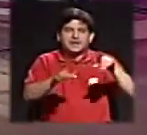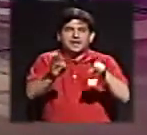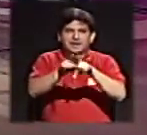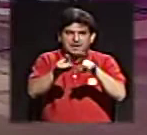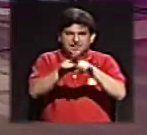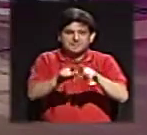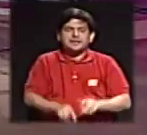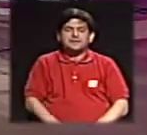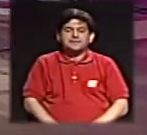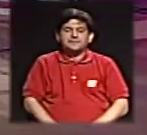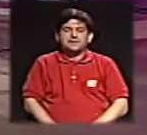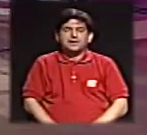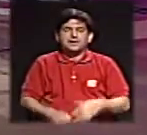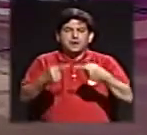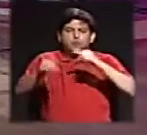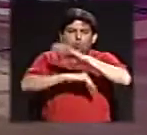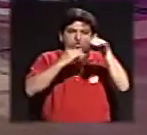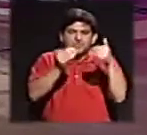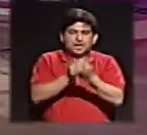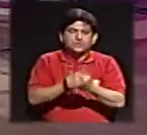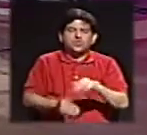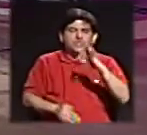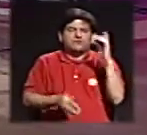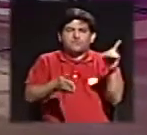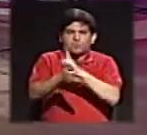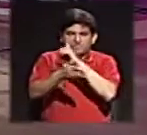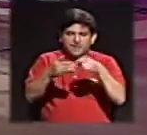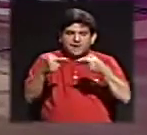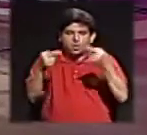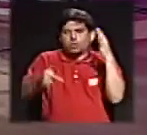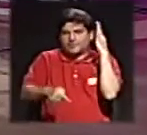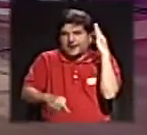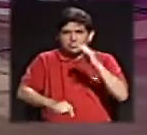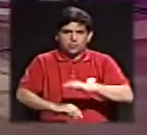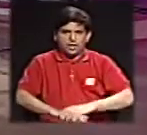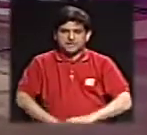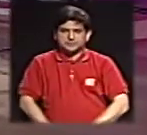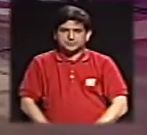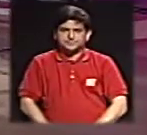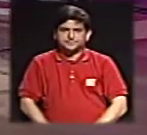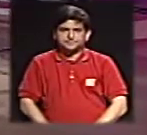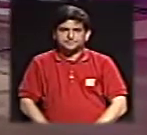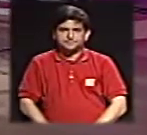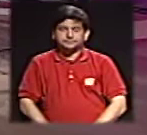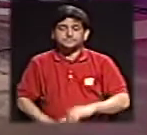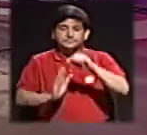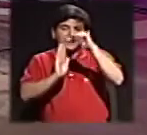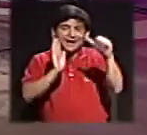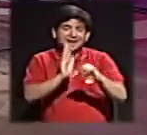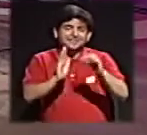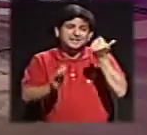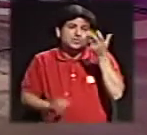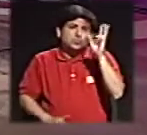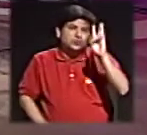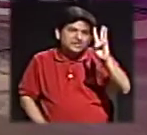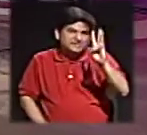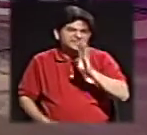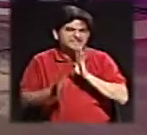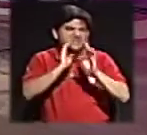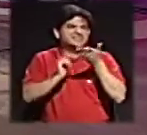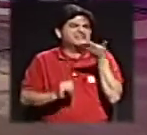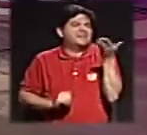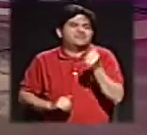formas de eliminación, ¿verdad?, de las discriminaciones contra las mujeres, en su artículo 16, que